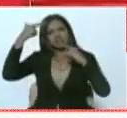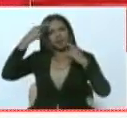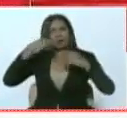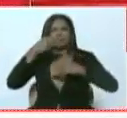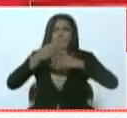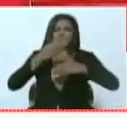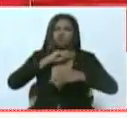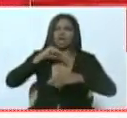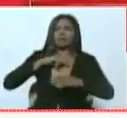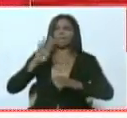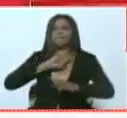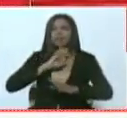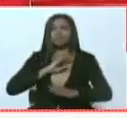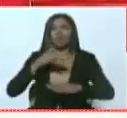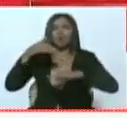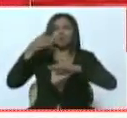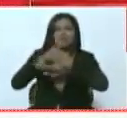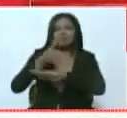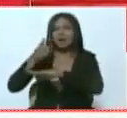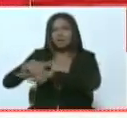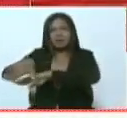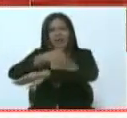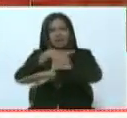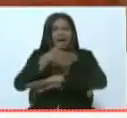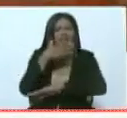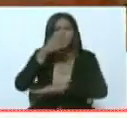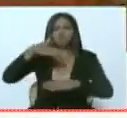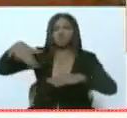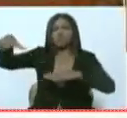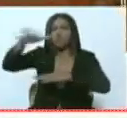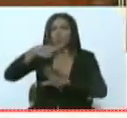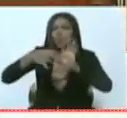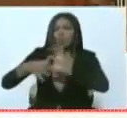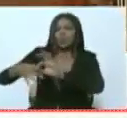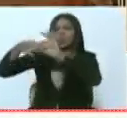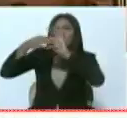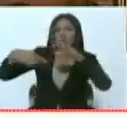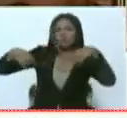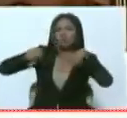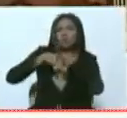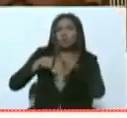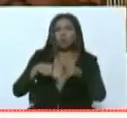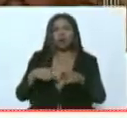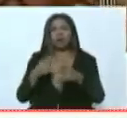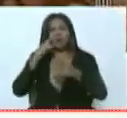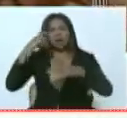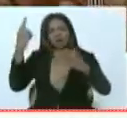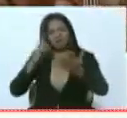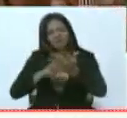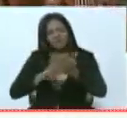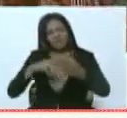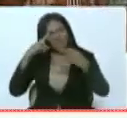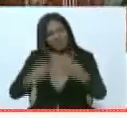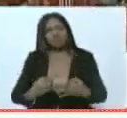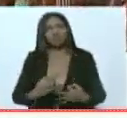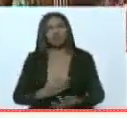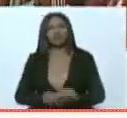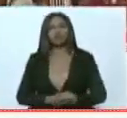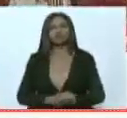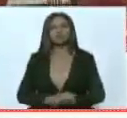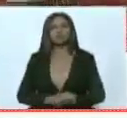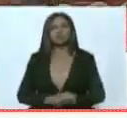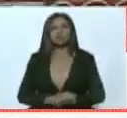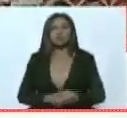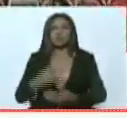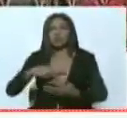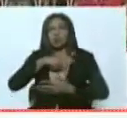construyó calle a calle, pueblo a pueblo, con la verdad, con